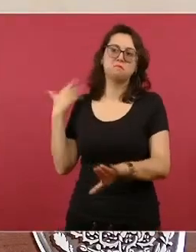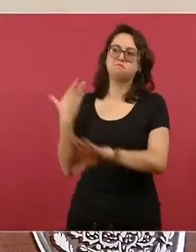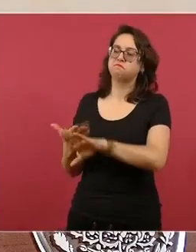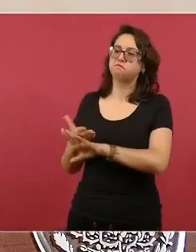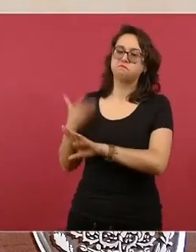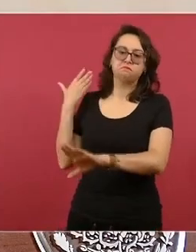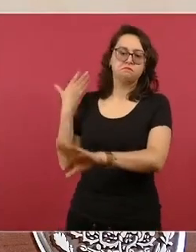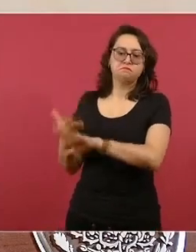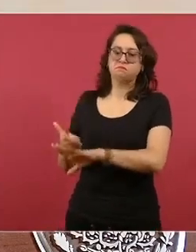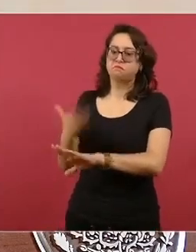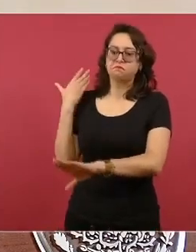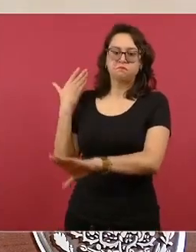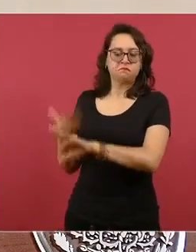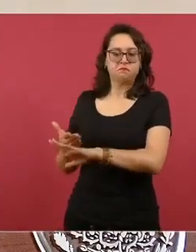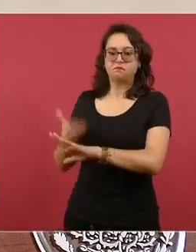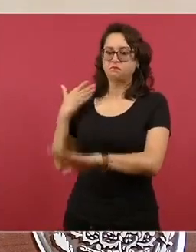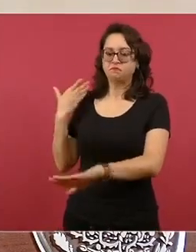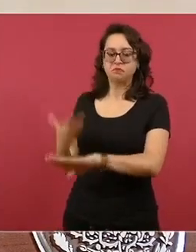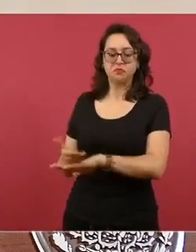Es